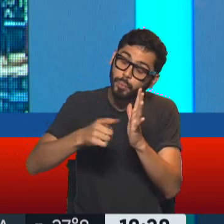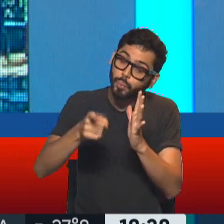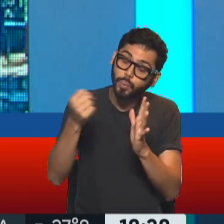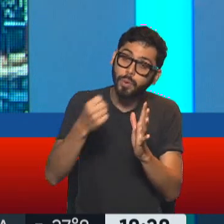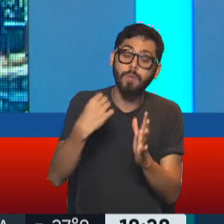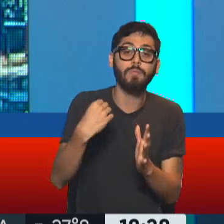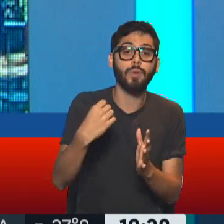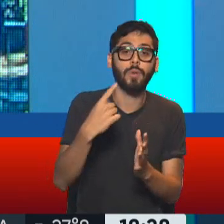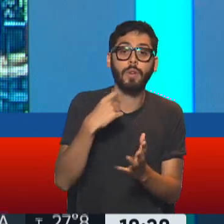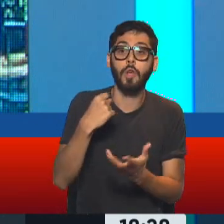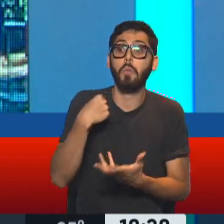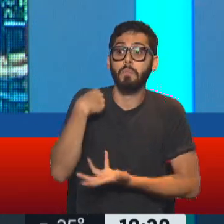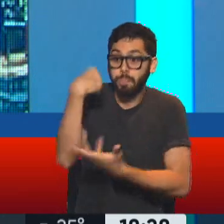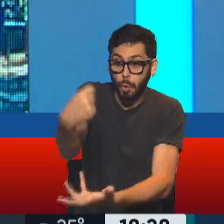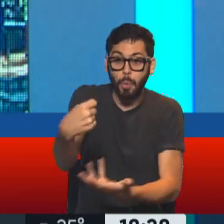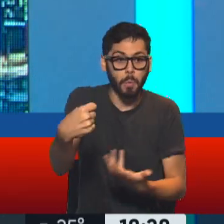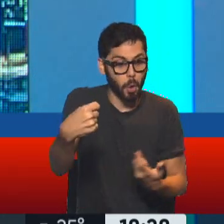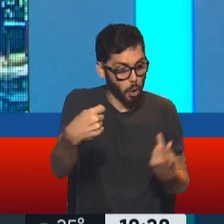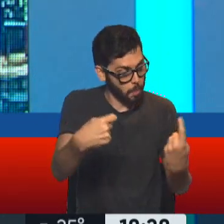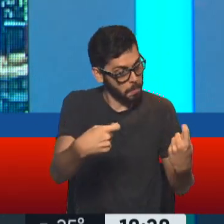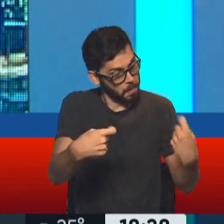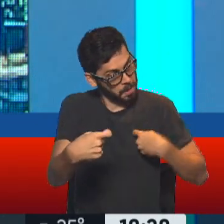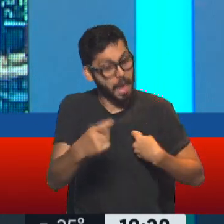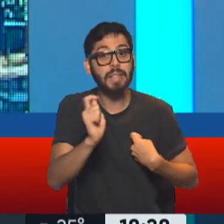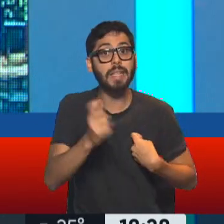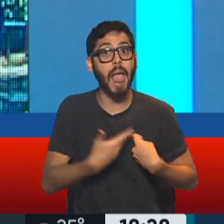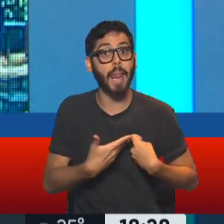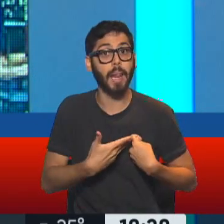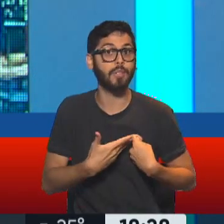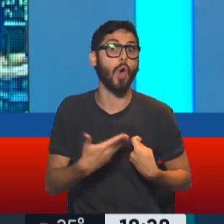esa diferencia la tiene que pagar un bolsillo. Bueno, lo que se está tratando de definir es qué bolsillo Bien. lo paga.